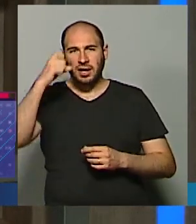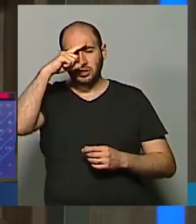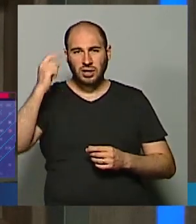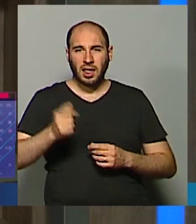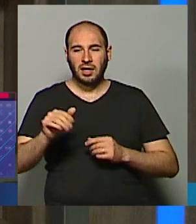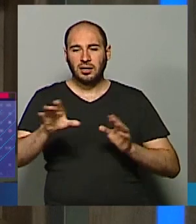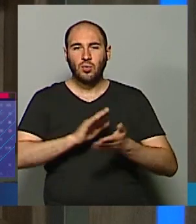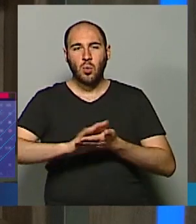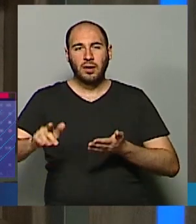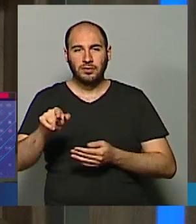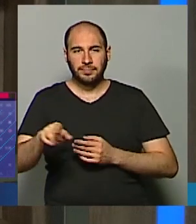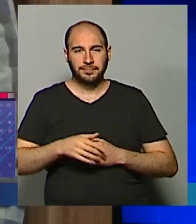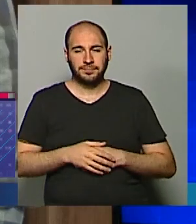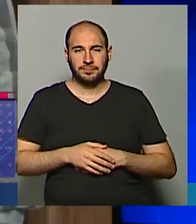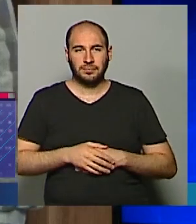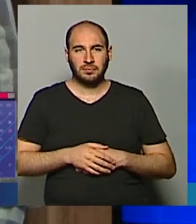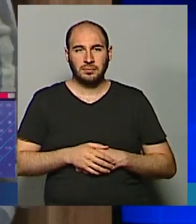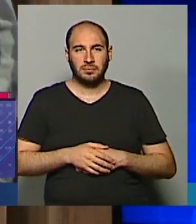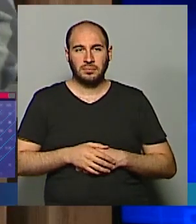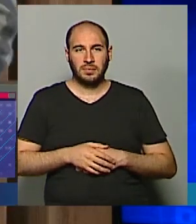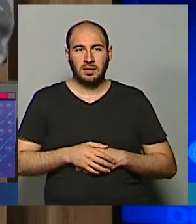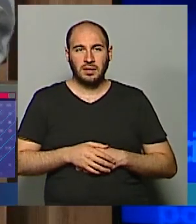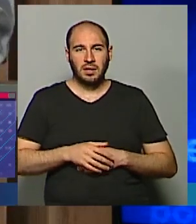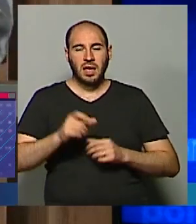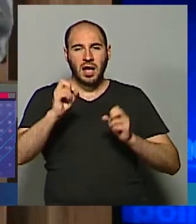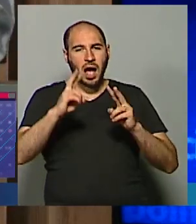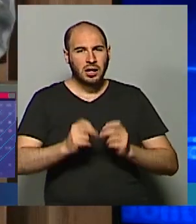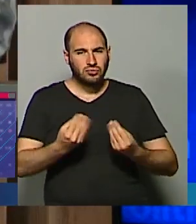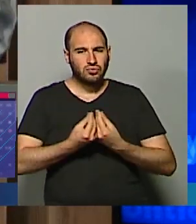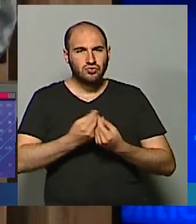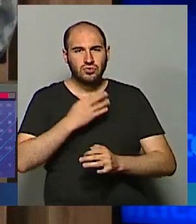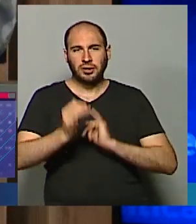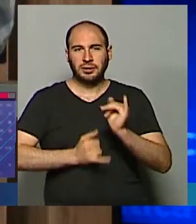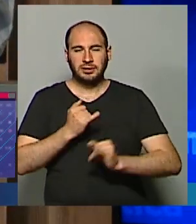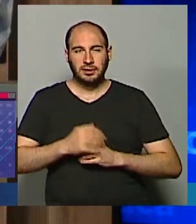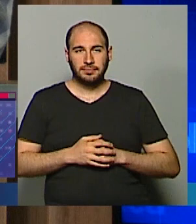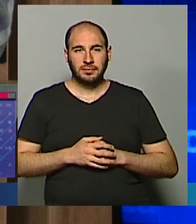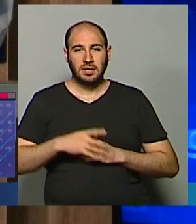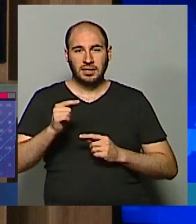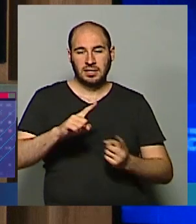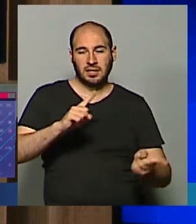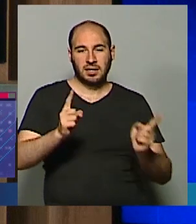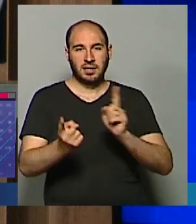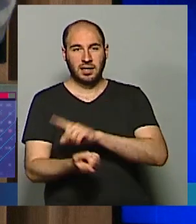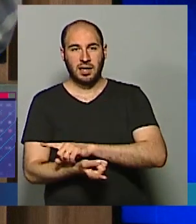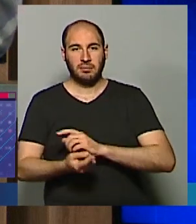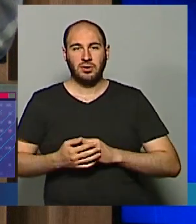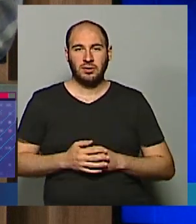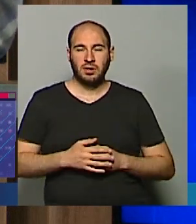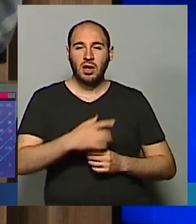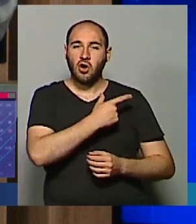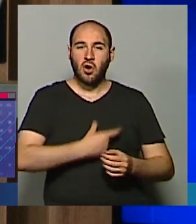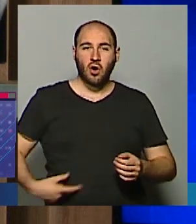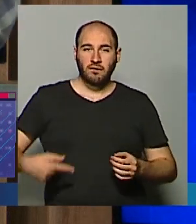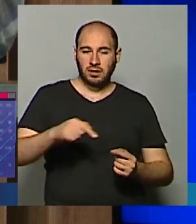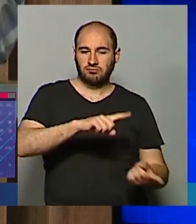nuevo electo gobierno nacional? Muchos analistas hablan de que esta transición, ¿no es cierto?, de un gobierno